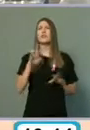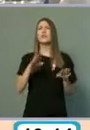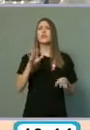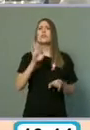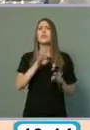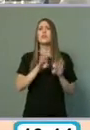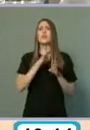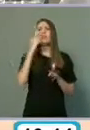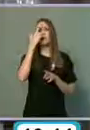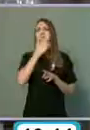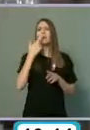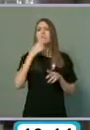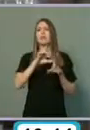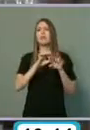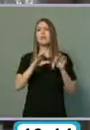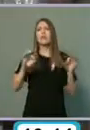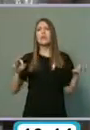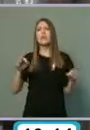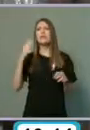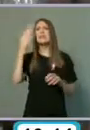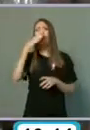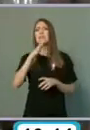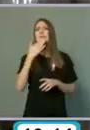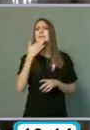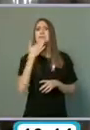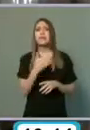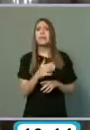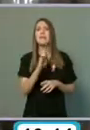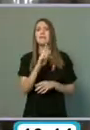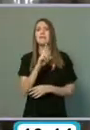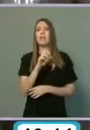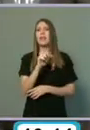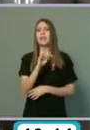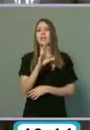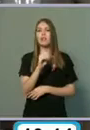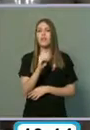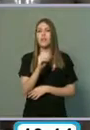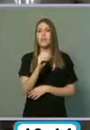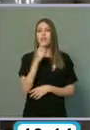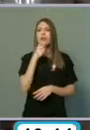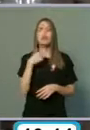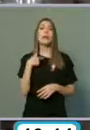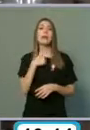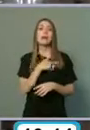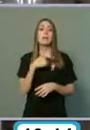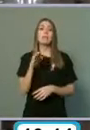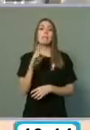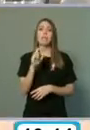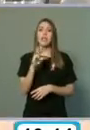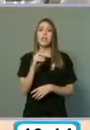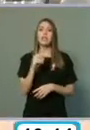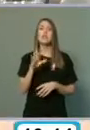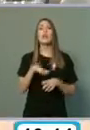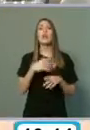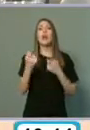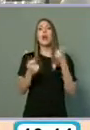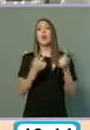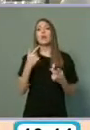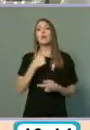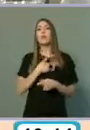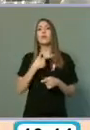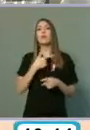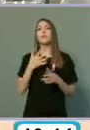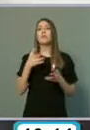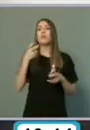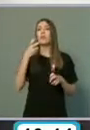mí me gusta, Pame, el que viene fresco, porque hay personas, por ejemplo, que les gusta un poquito como más durito, más firme, pero a mí en lo personal ese me cuesta mucho